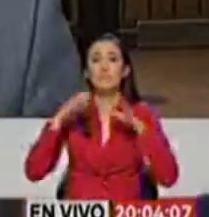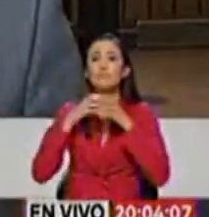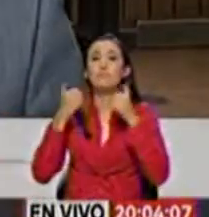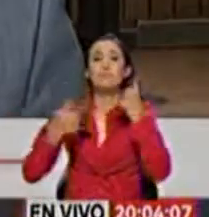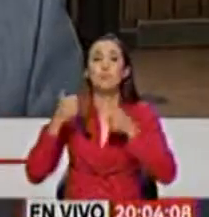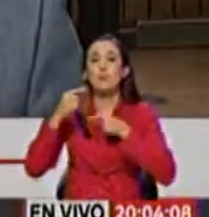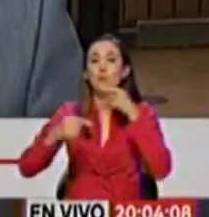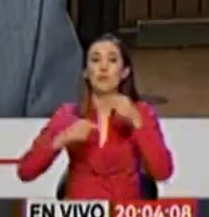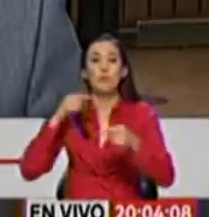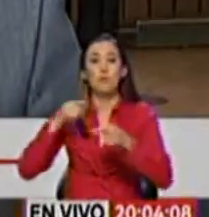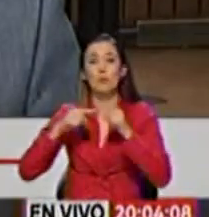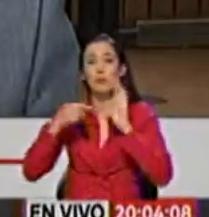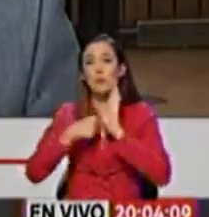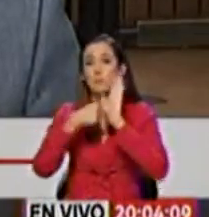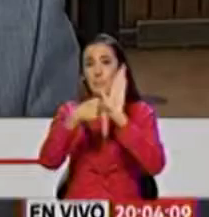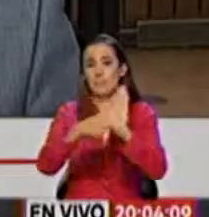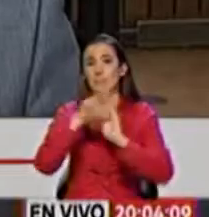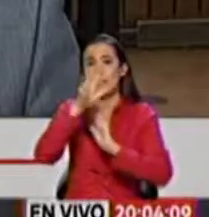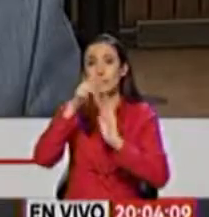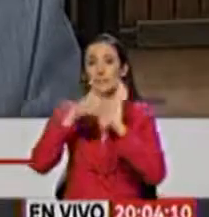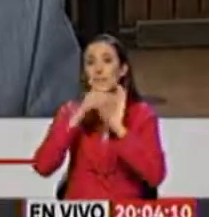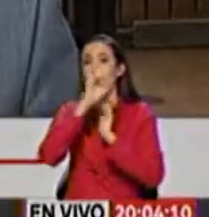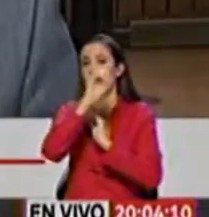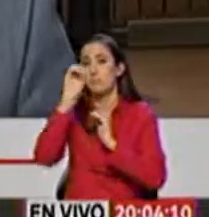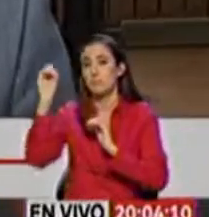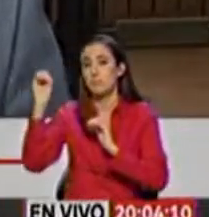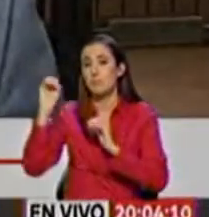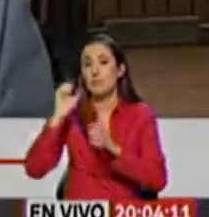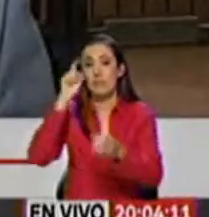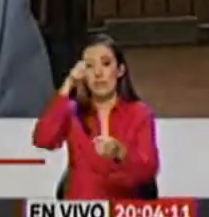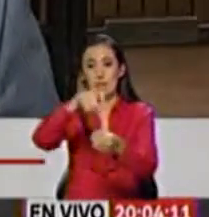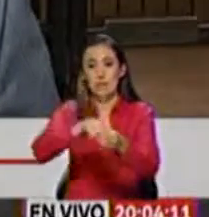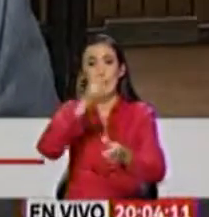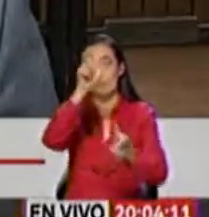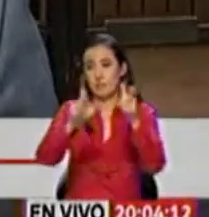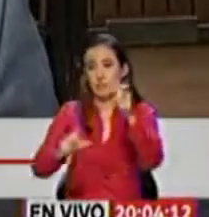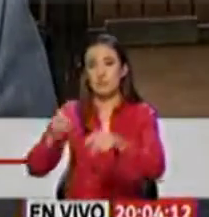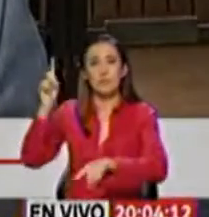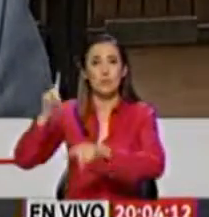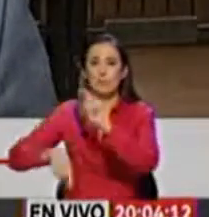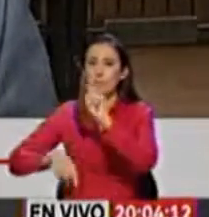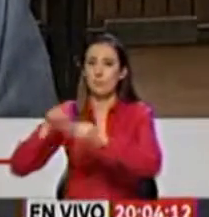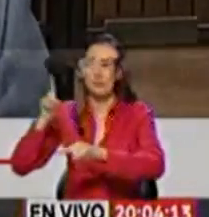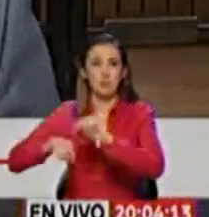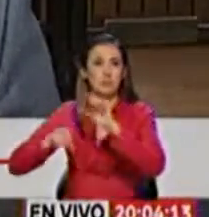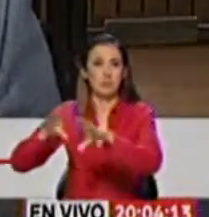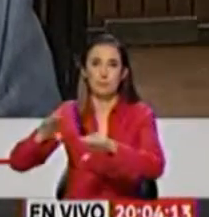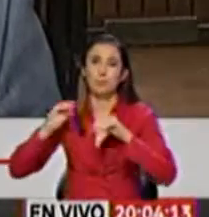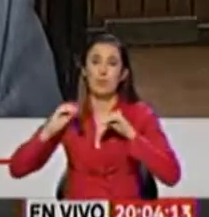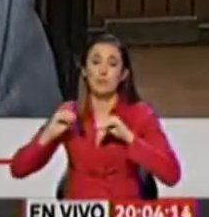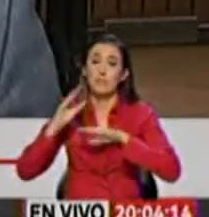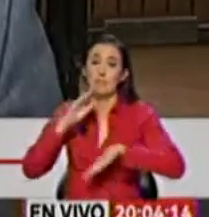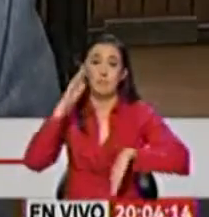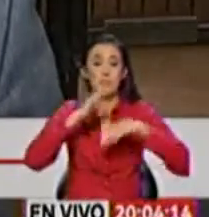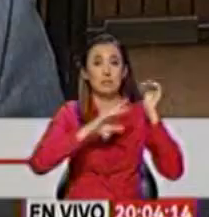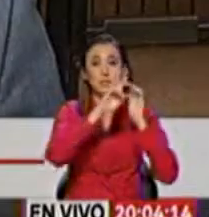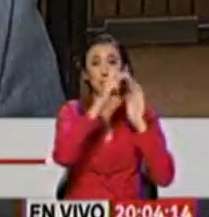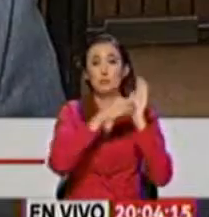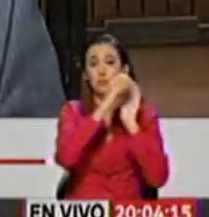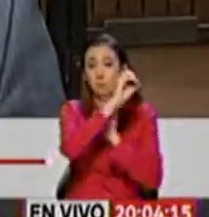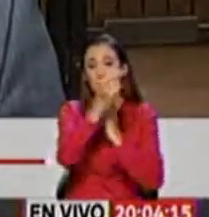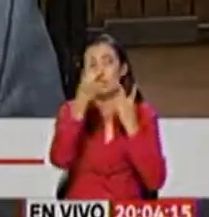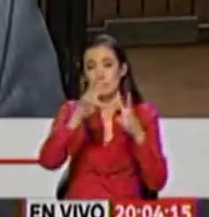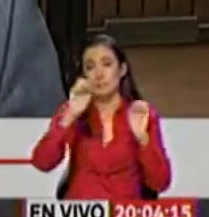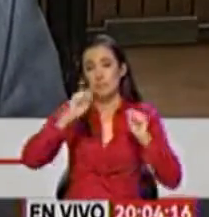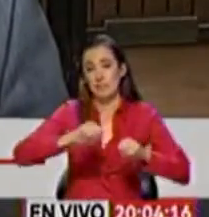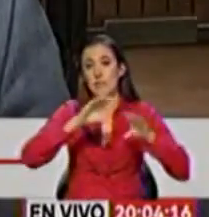hubo la presentación de más de 3.000 aspirantes que fueron calificados como no idóneos, de los cuales más de 2.000 han tenido la respuesta positiva de parte de la